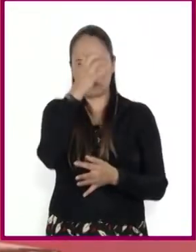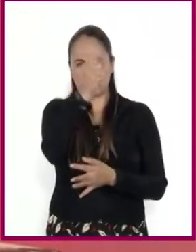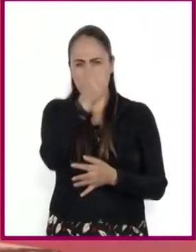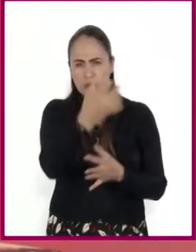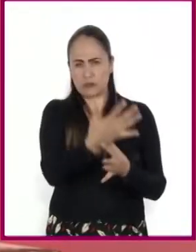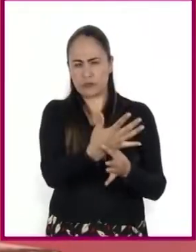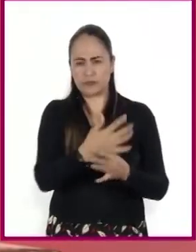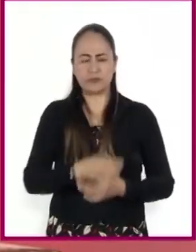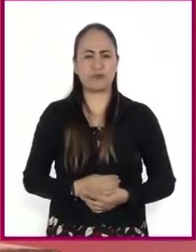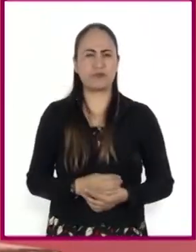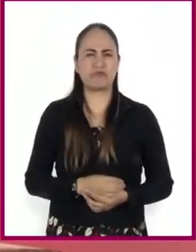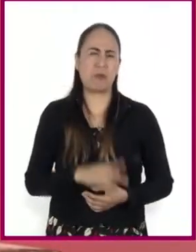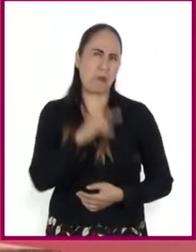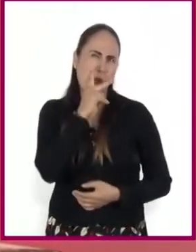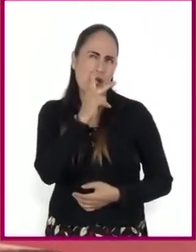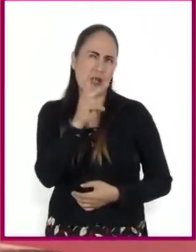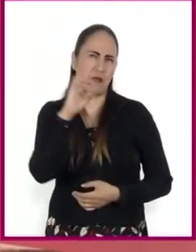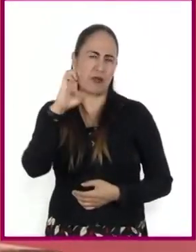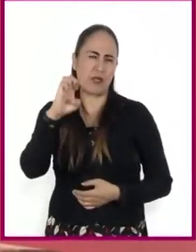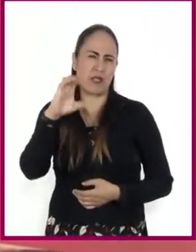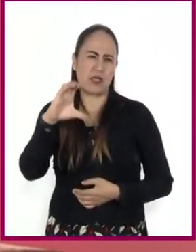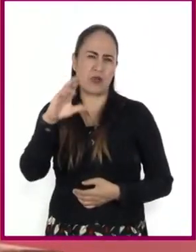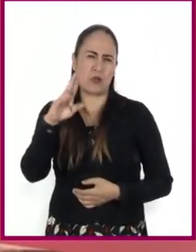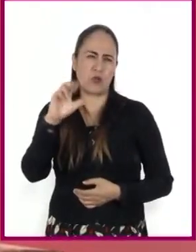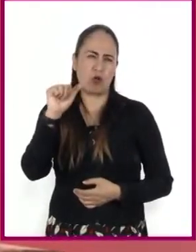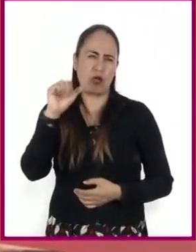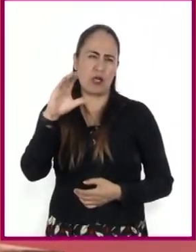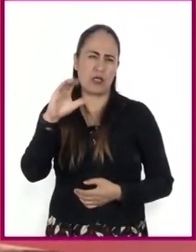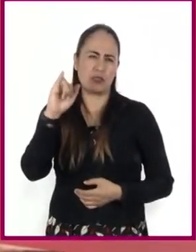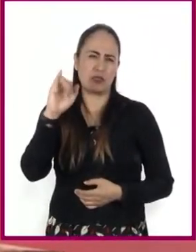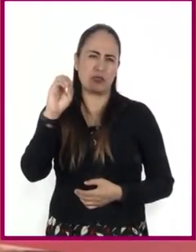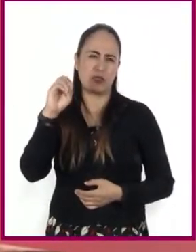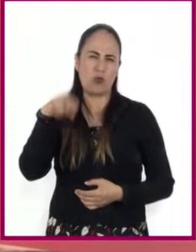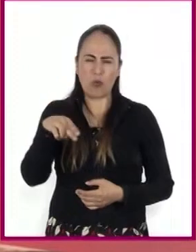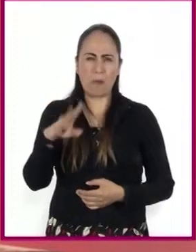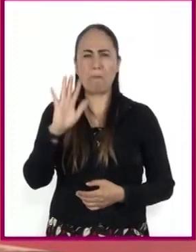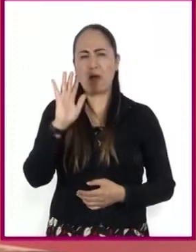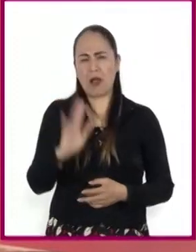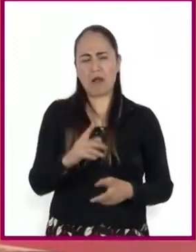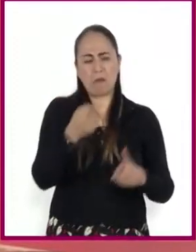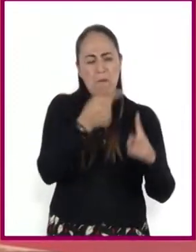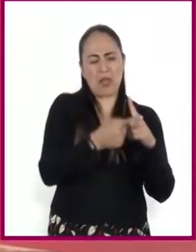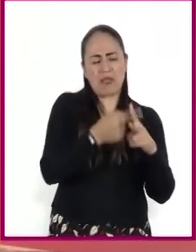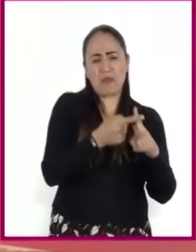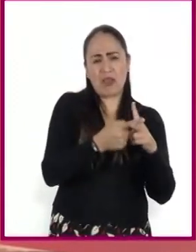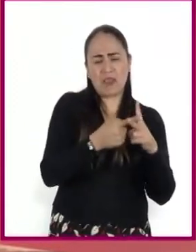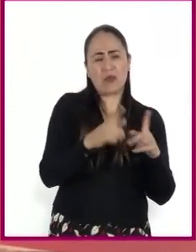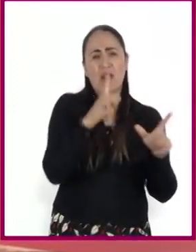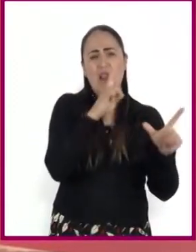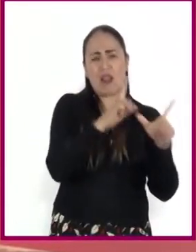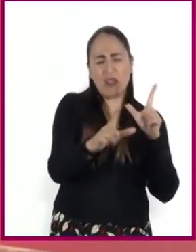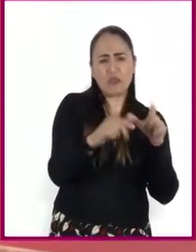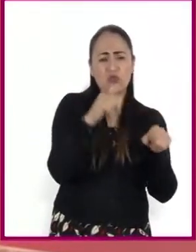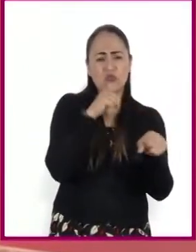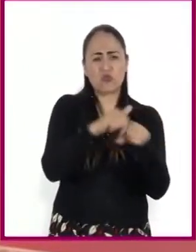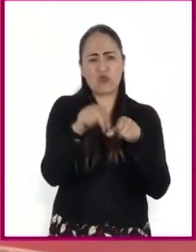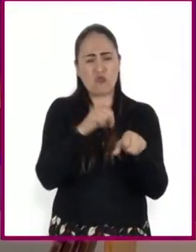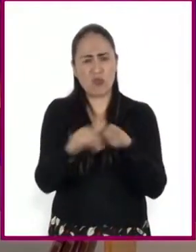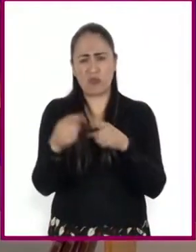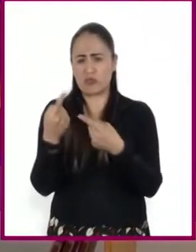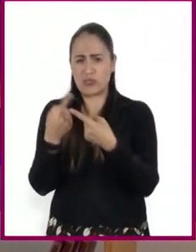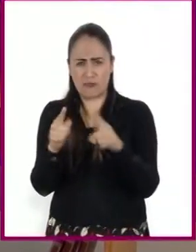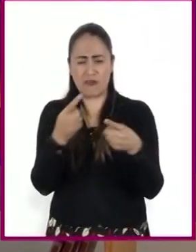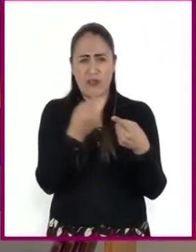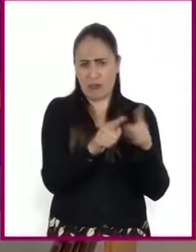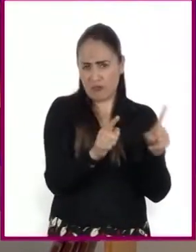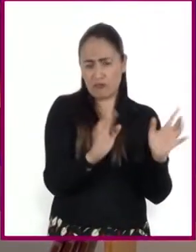Bueno, cuando escucho la palabra ecuación, pienso en una expresión matemática que tiene letras, números y signos. Acabas